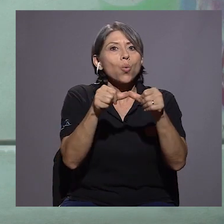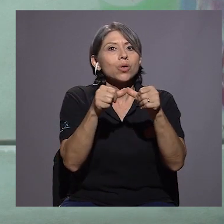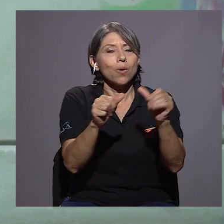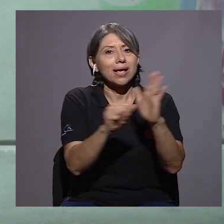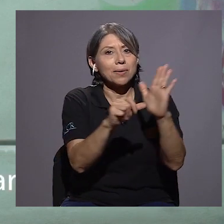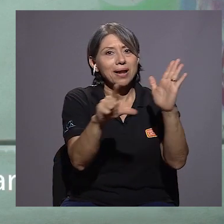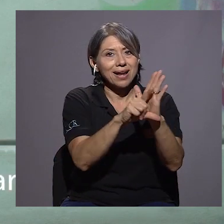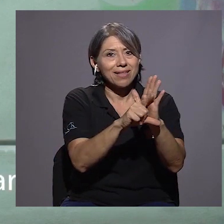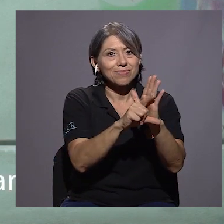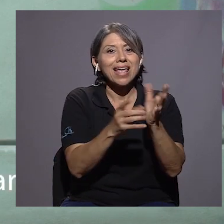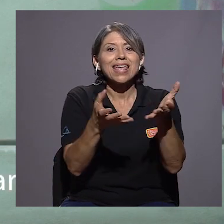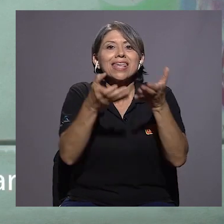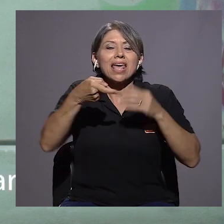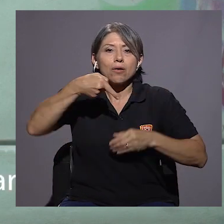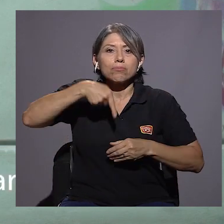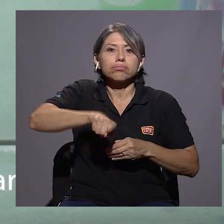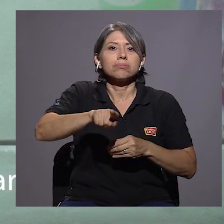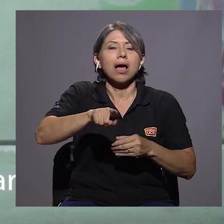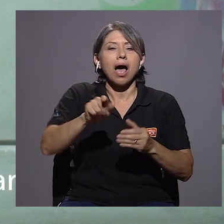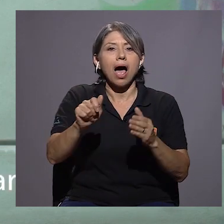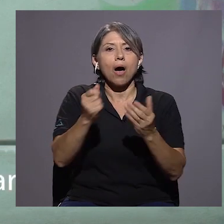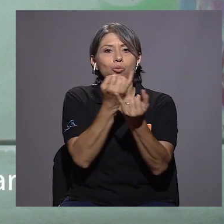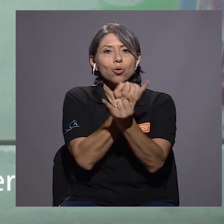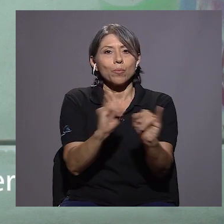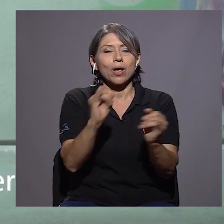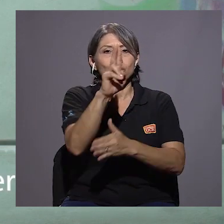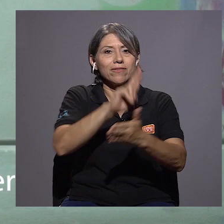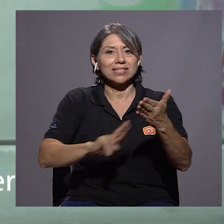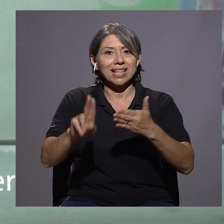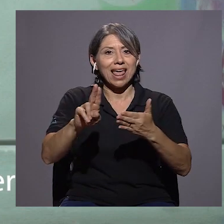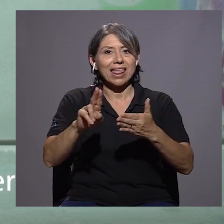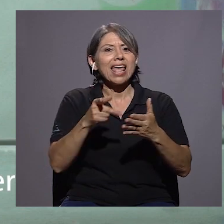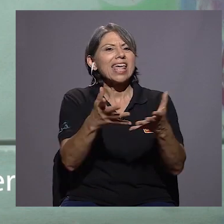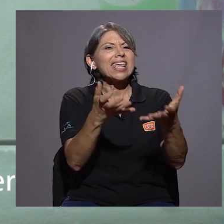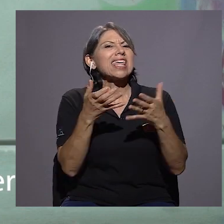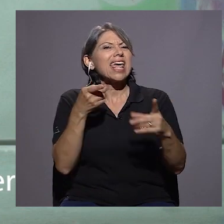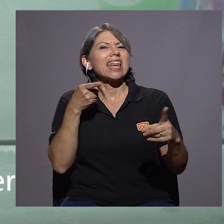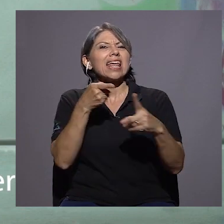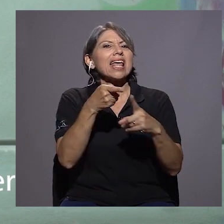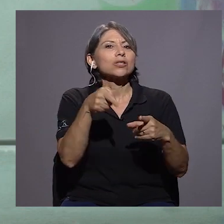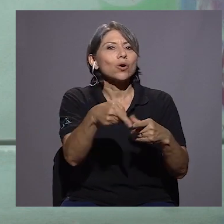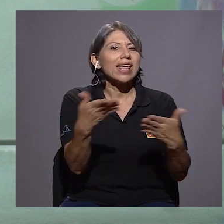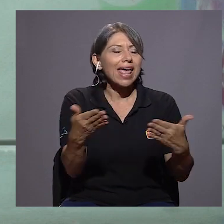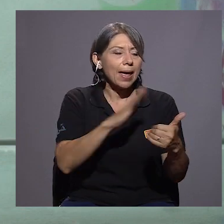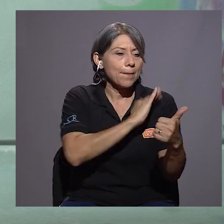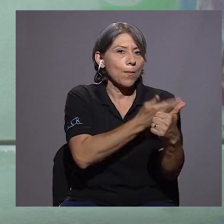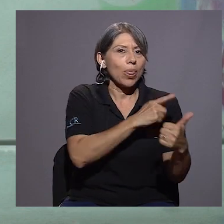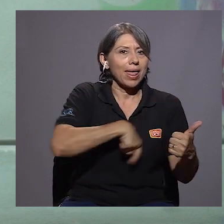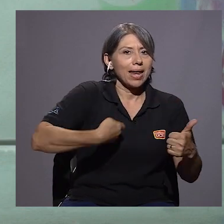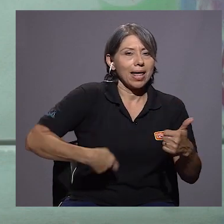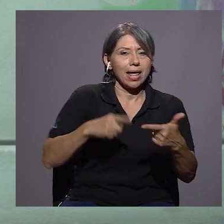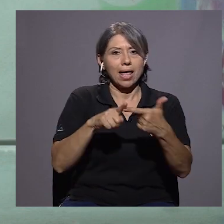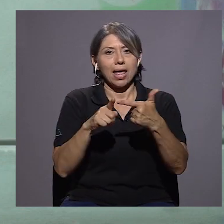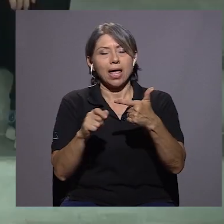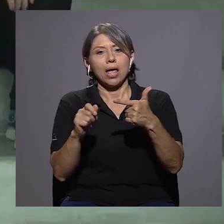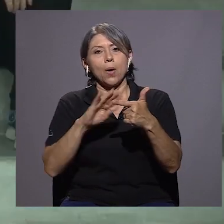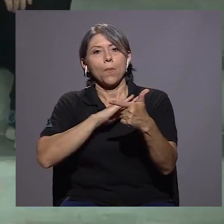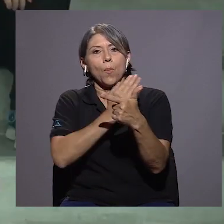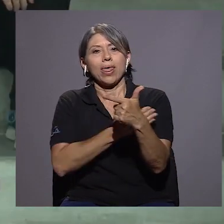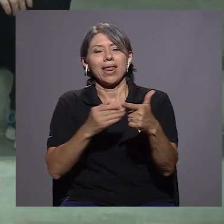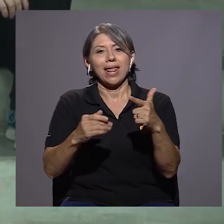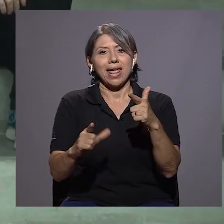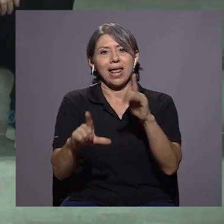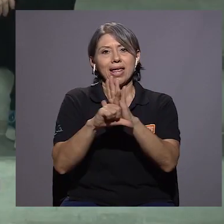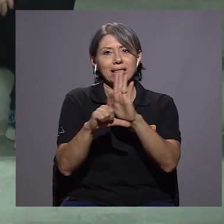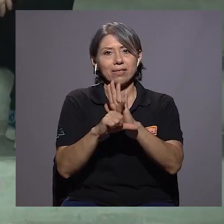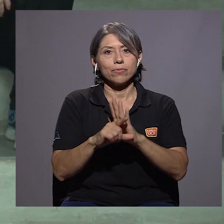Asamblea Legislativa y es una constancia de las intenciones de violar la autonomía universitaria por parte de los poderes legislativo y ejecutivo.